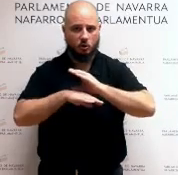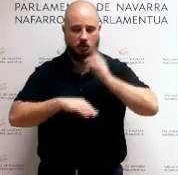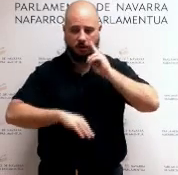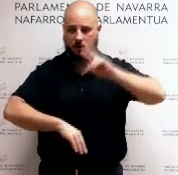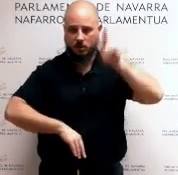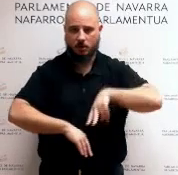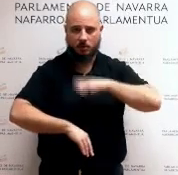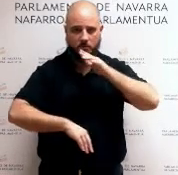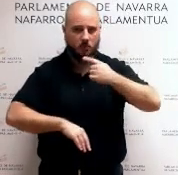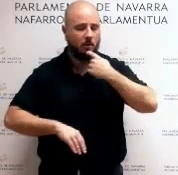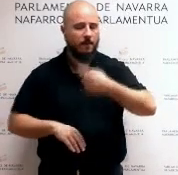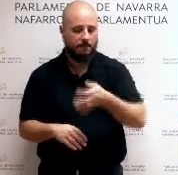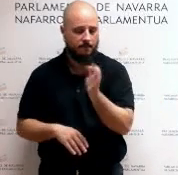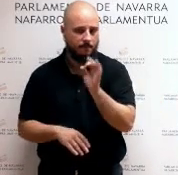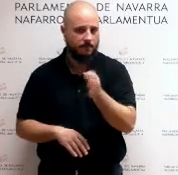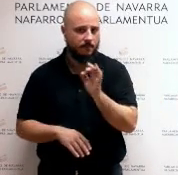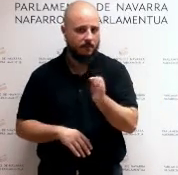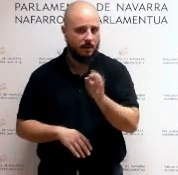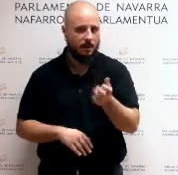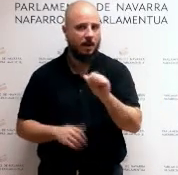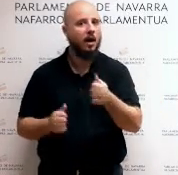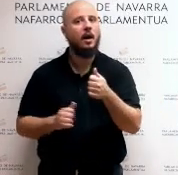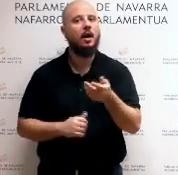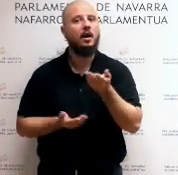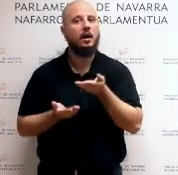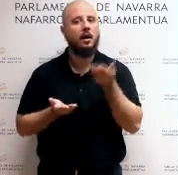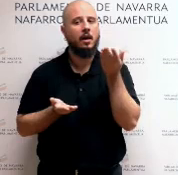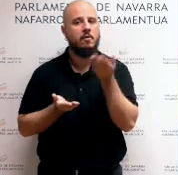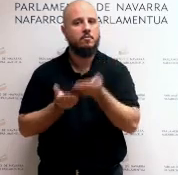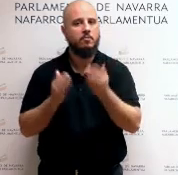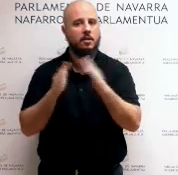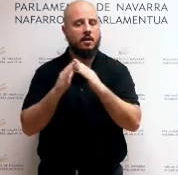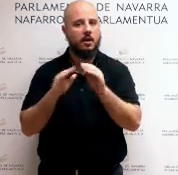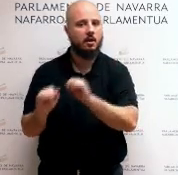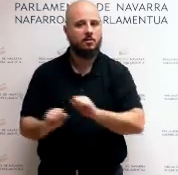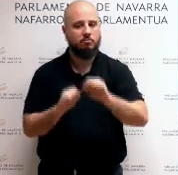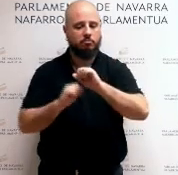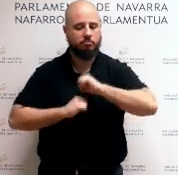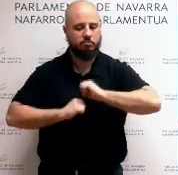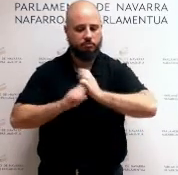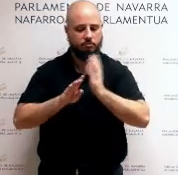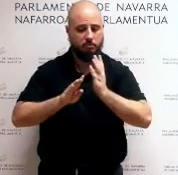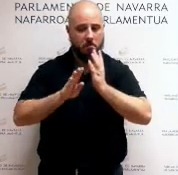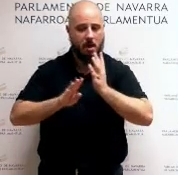de demandantes de vivienda protegida iba a continuar creciendo toda la legislatura. O sea, no se iba